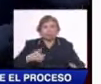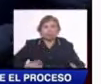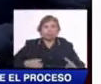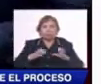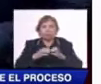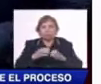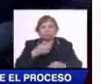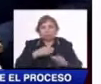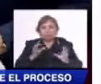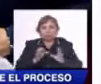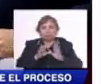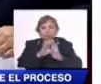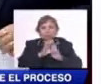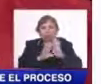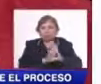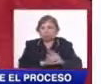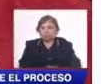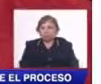la Comisión de Constitución.